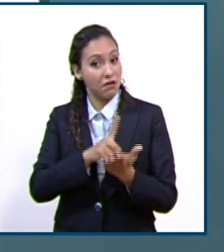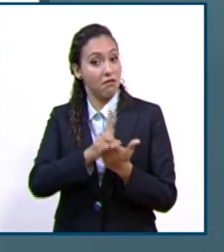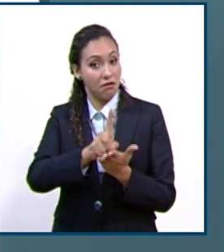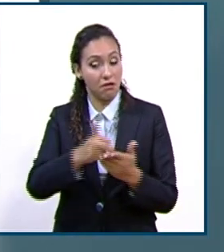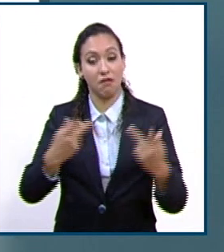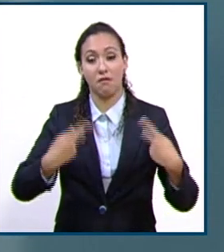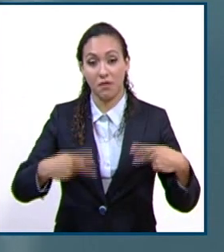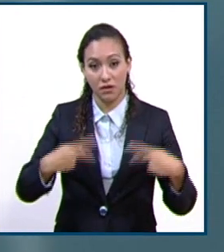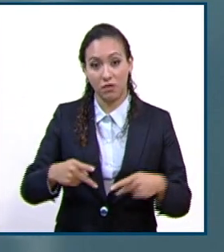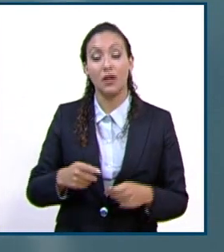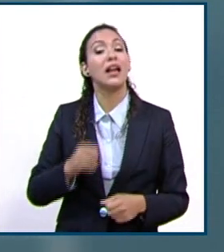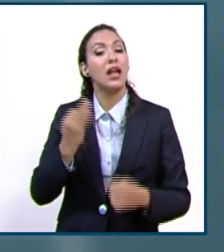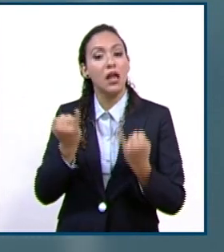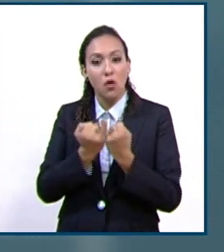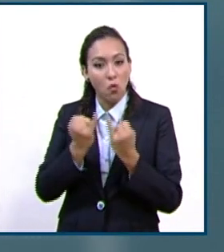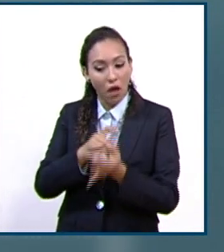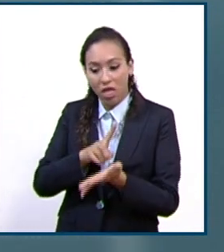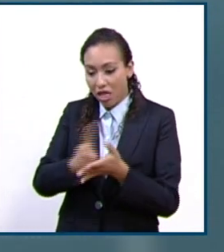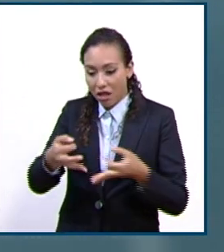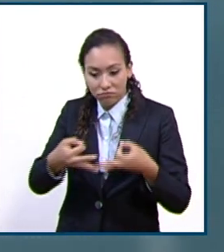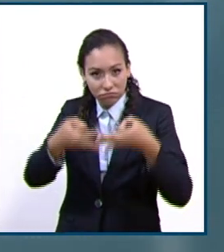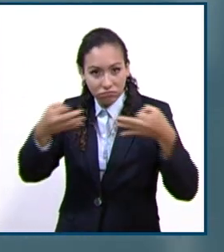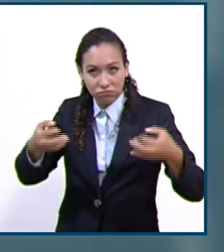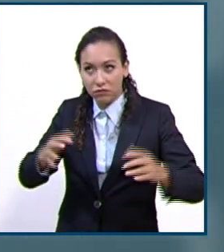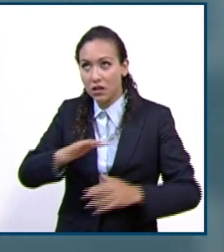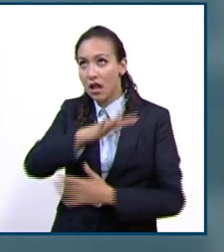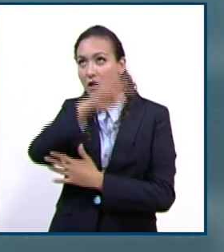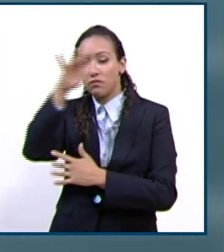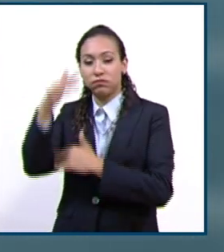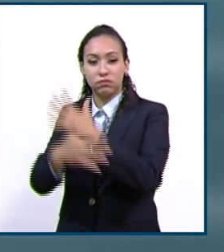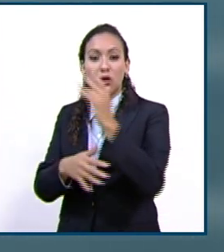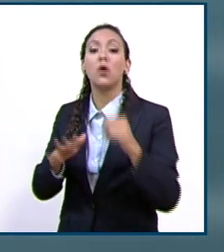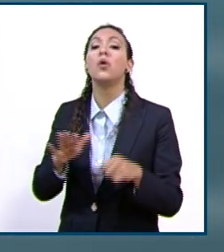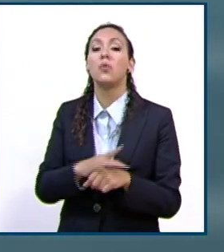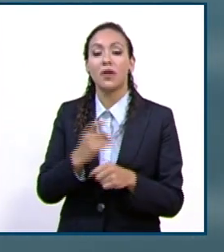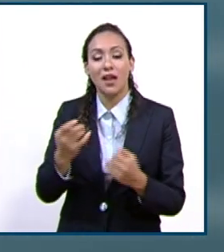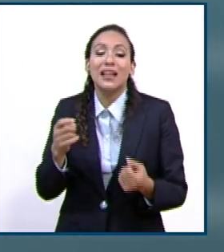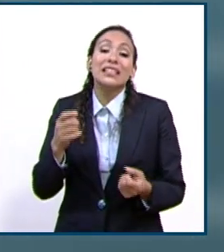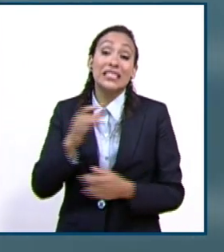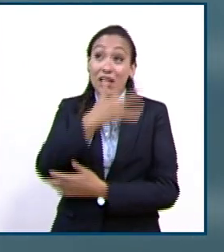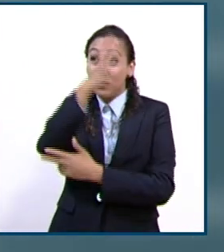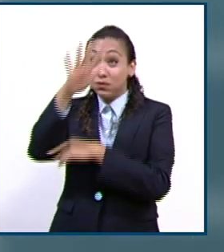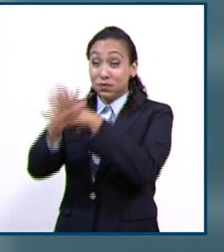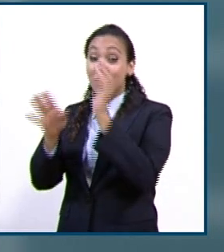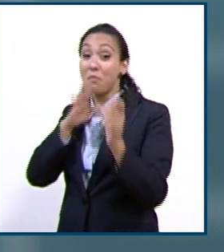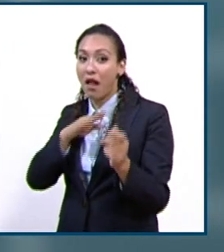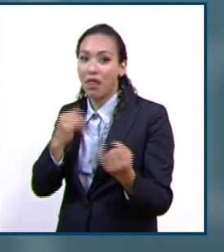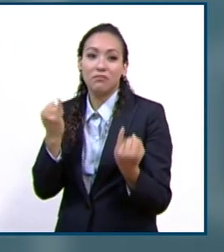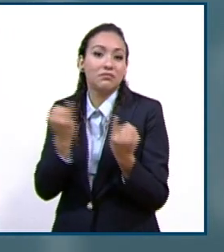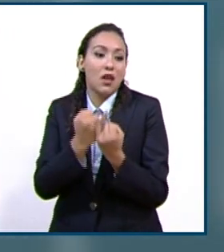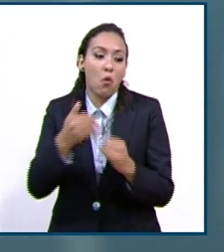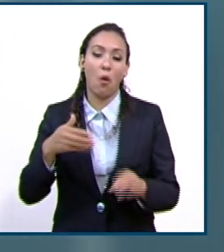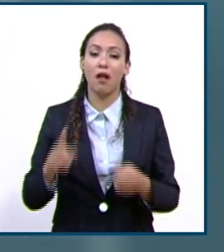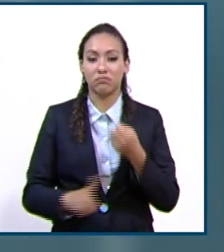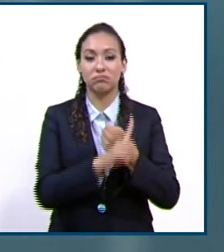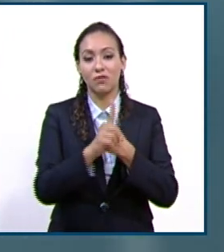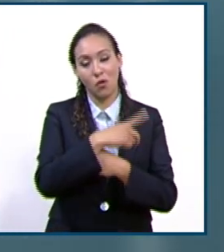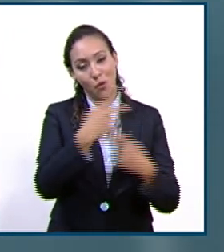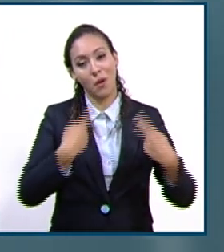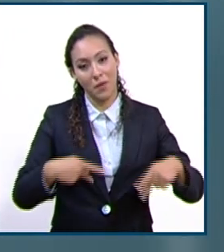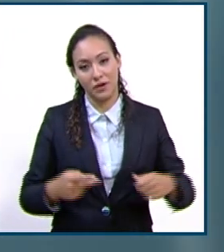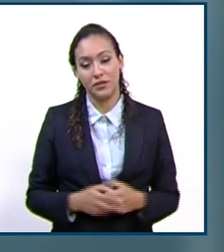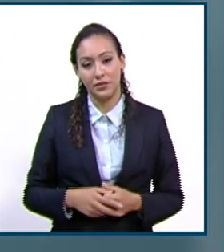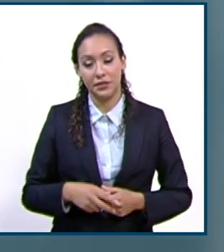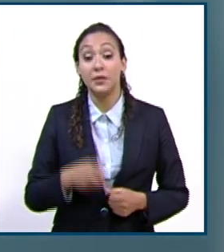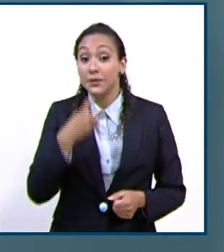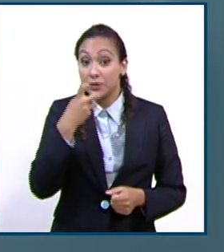y restauración, con independencia de sus repercusiones en el ser humano, mientras que en su dimensión subjetiva